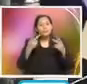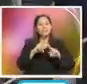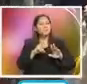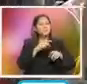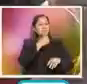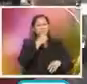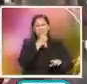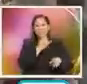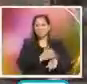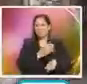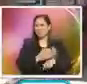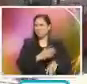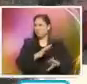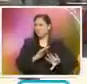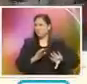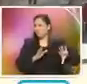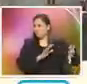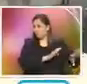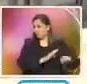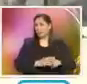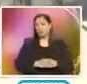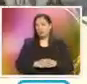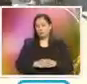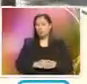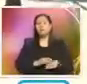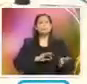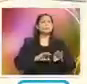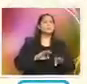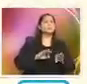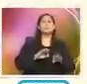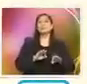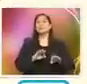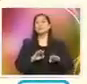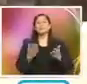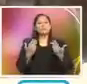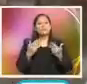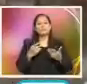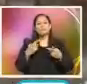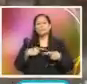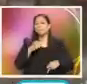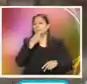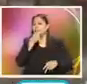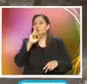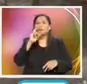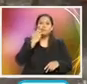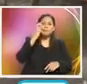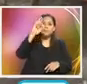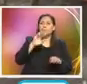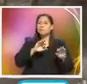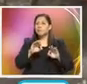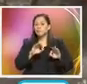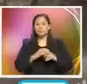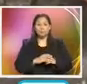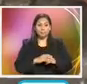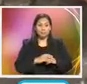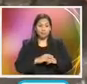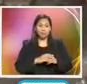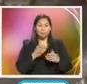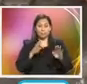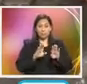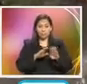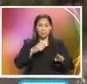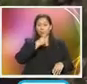¿sí? Hay un poquito de pérdida de trabajo, o mucha pérdida de trabajo, y no solamente al llegar a la